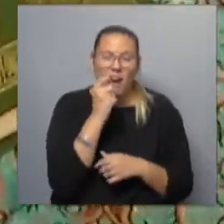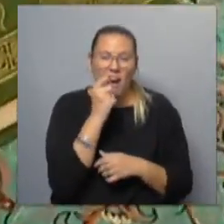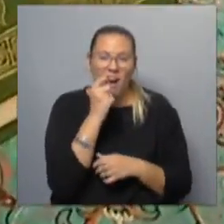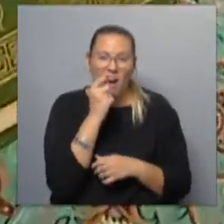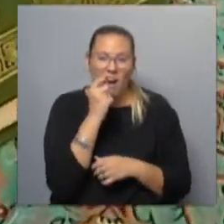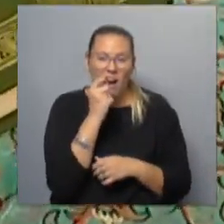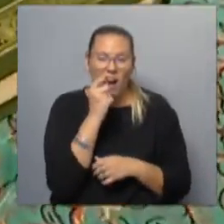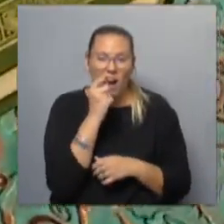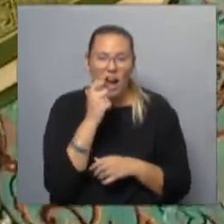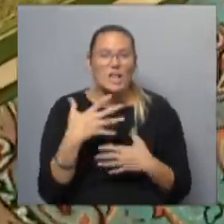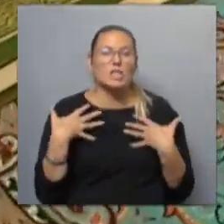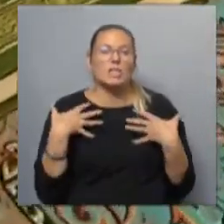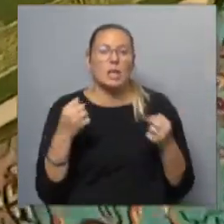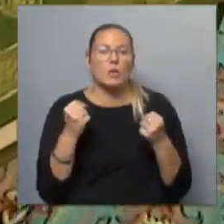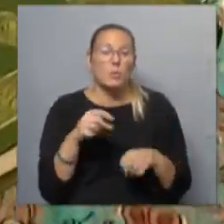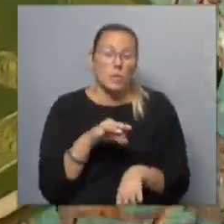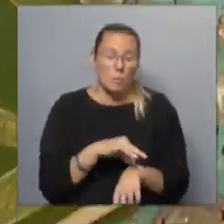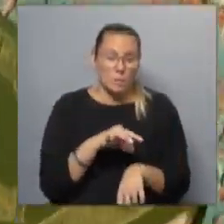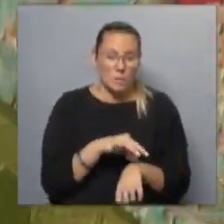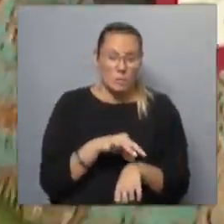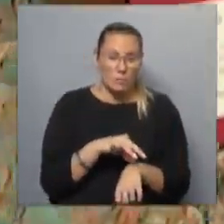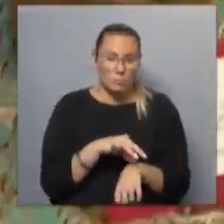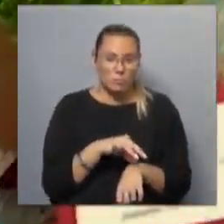que es la salud y la medicina.